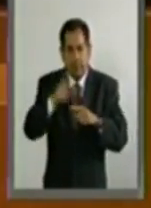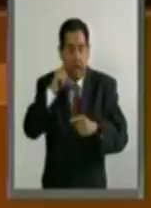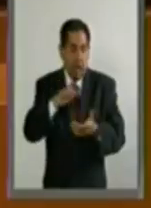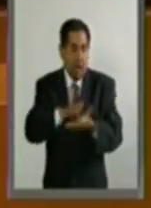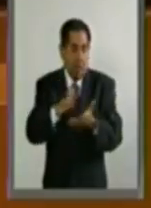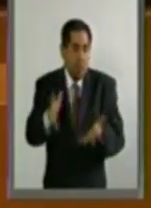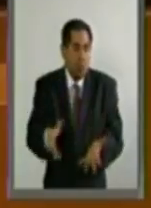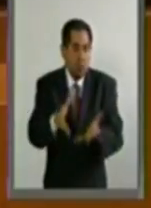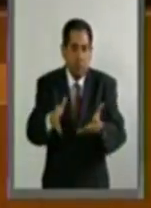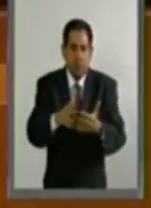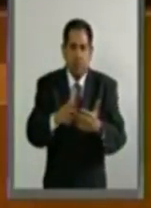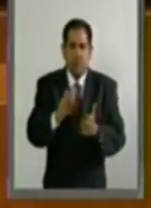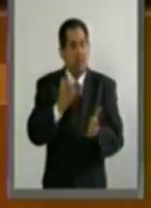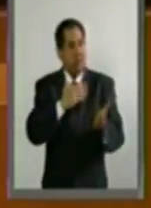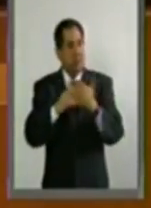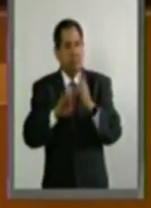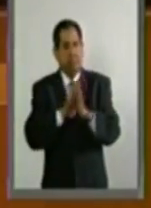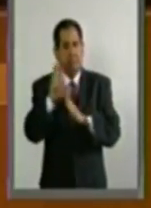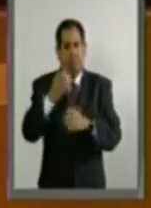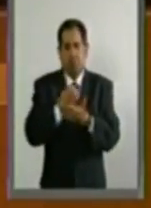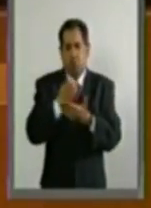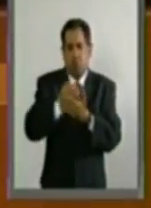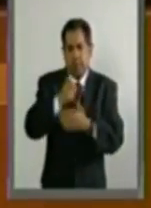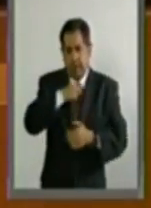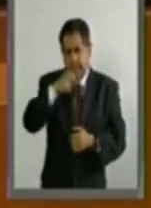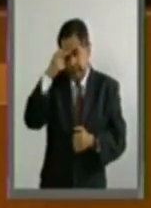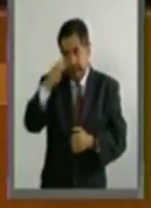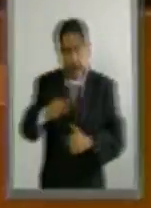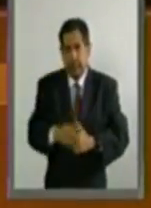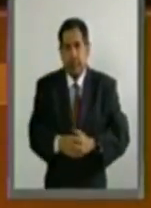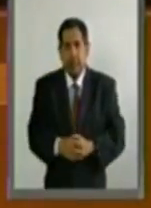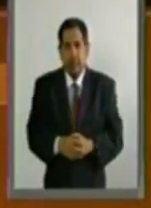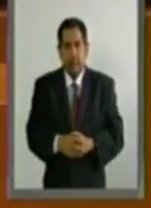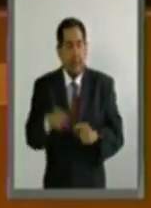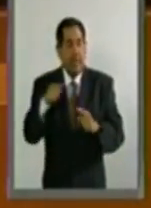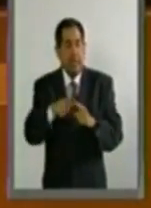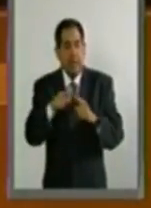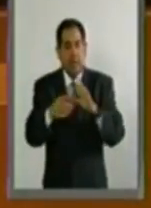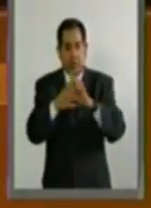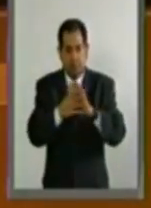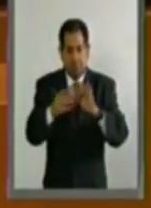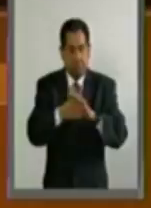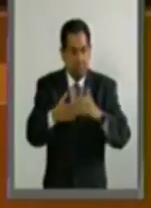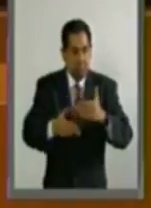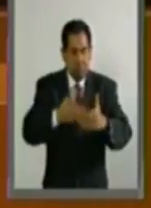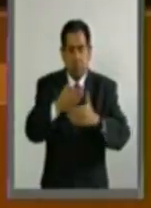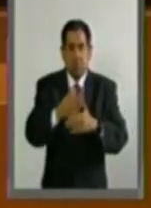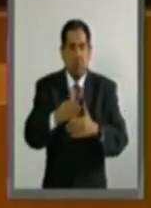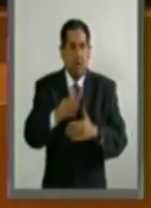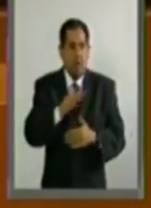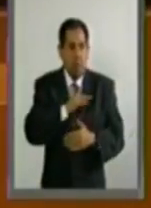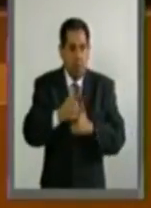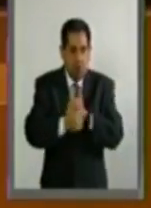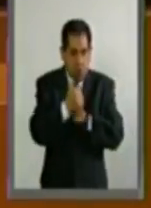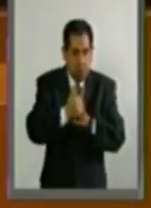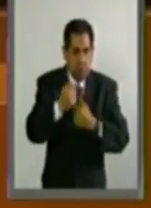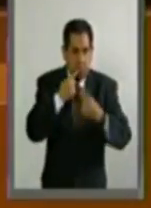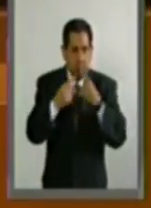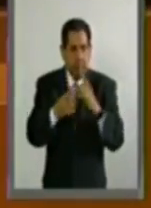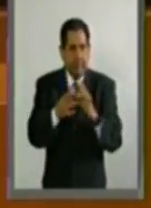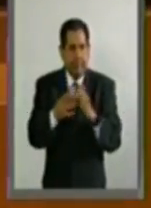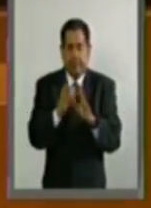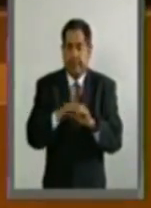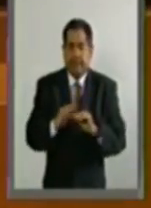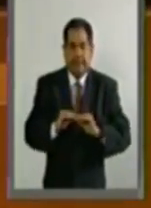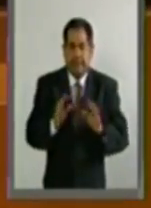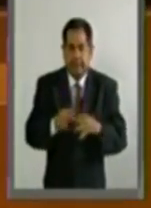impulsar el crecimiento sostenido de la economía mexicana, en donde la productividad y la competitividad son elementos